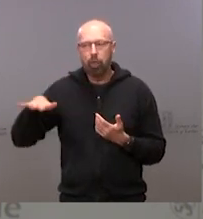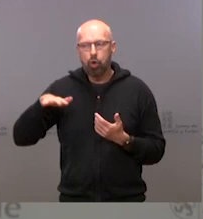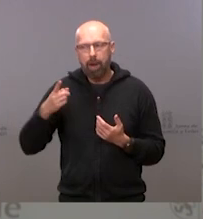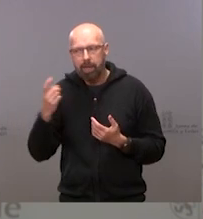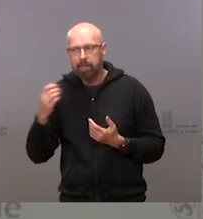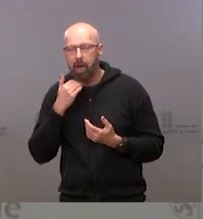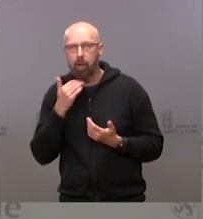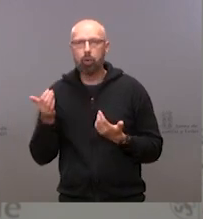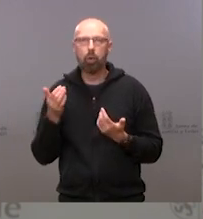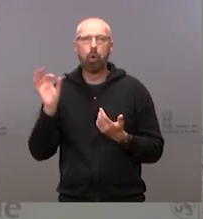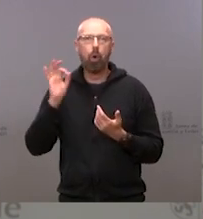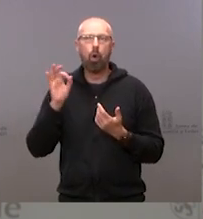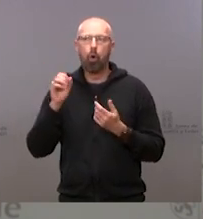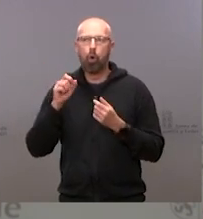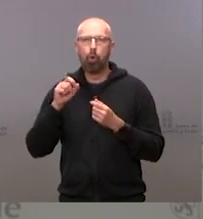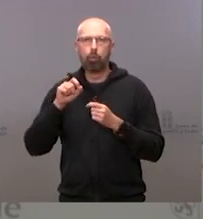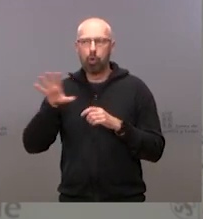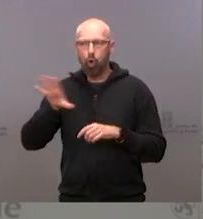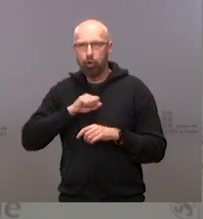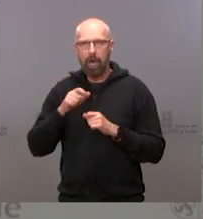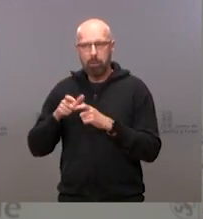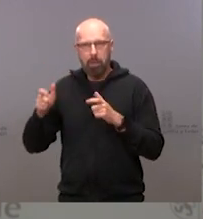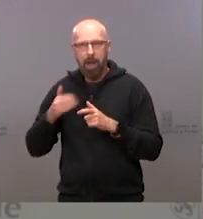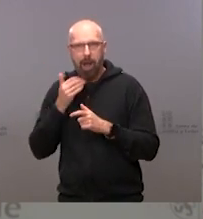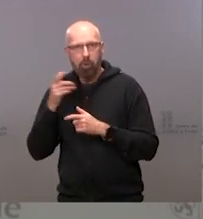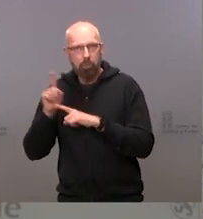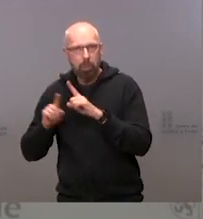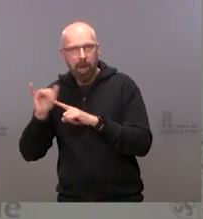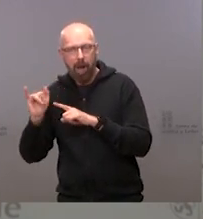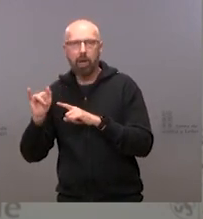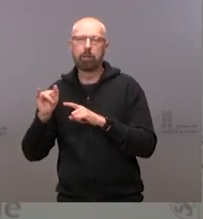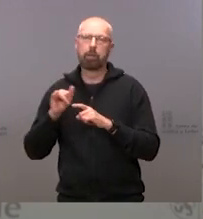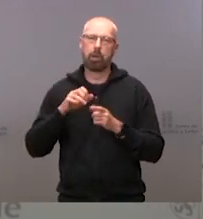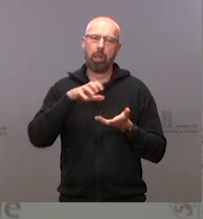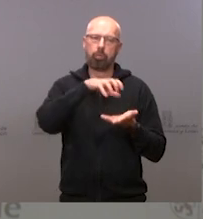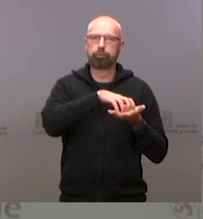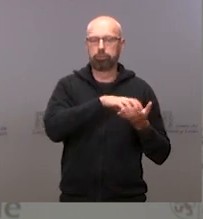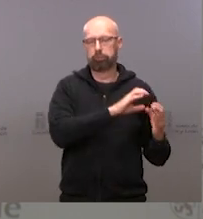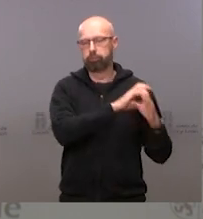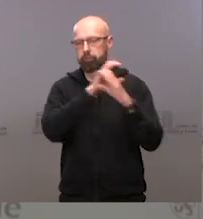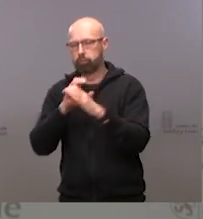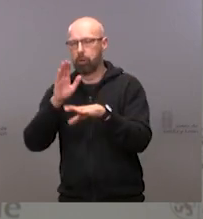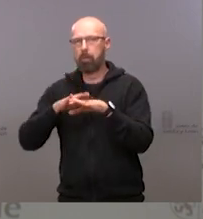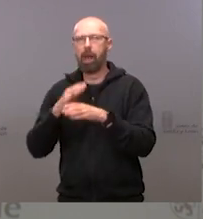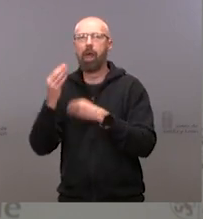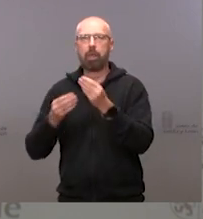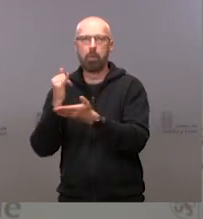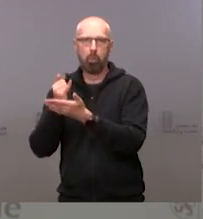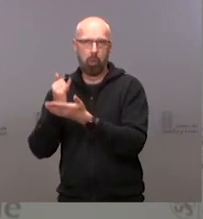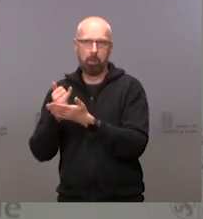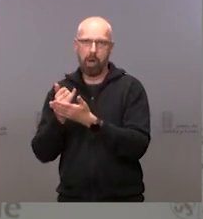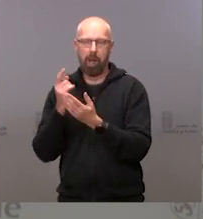donde haya una incidencia mayor pues trasladaremos estas unidades móviles para poder atender a toda la